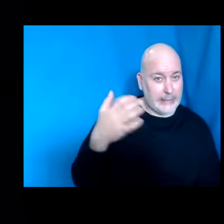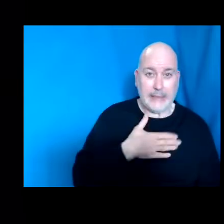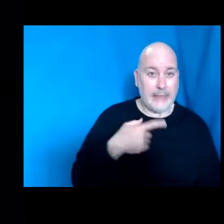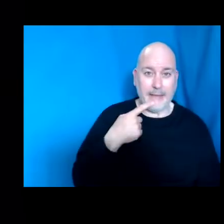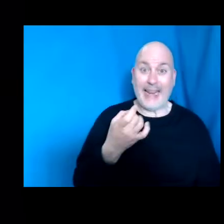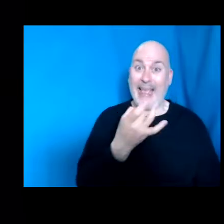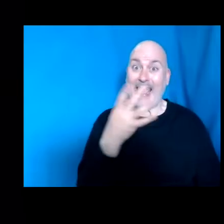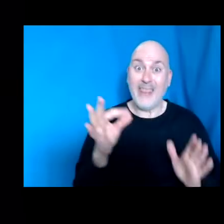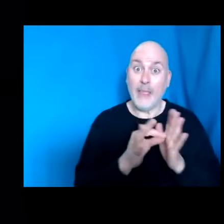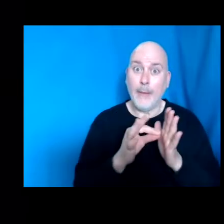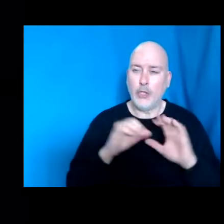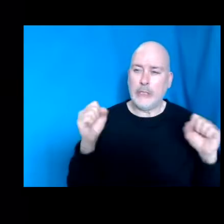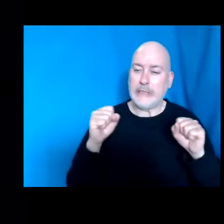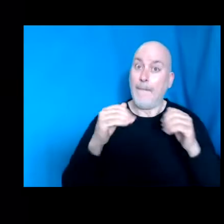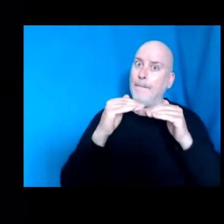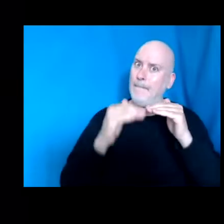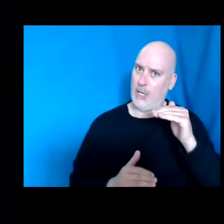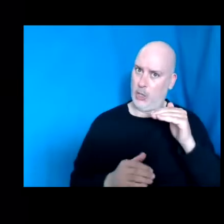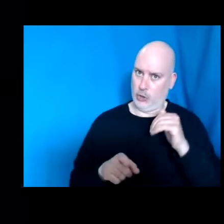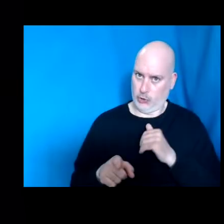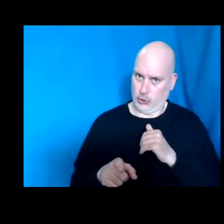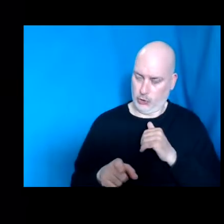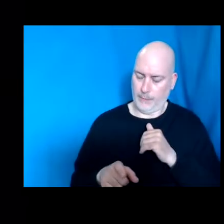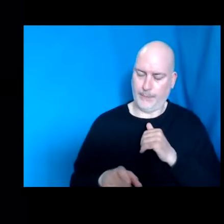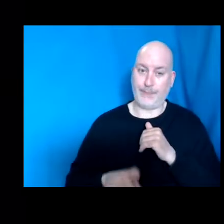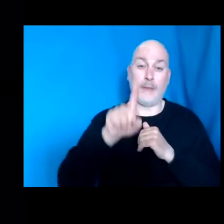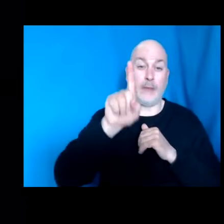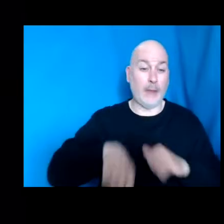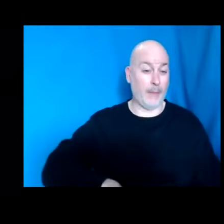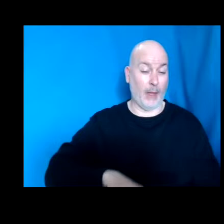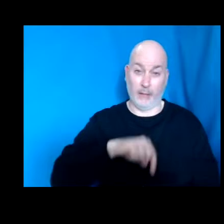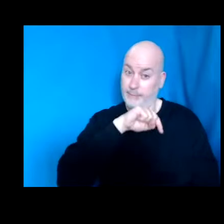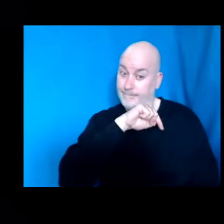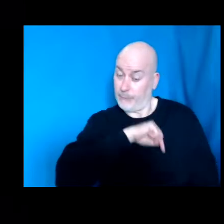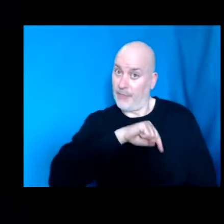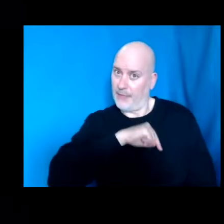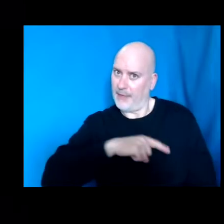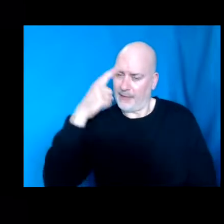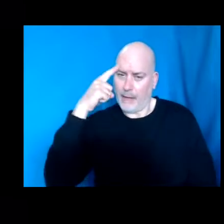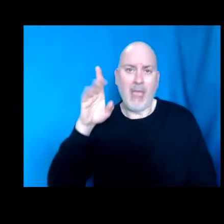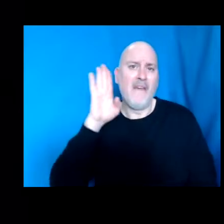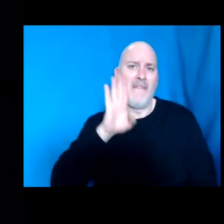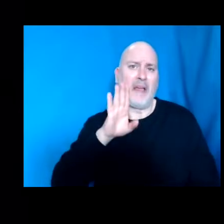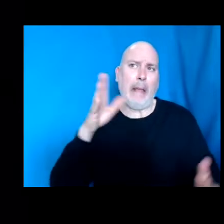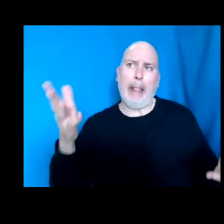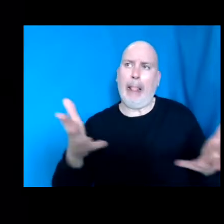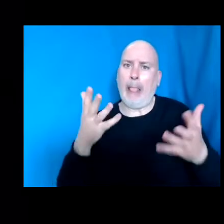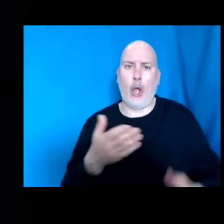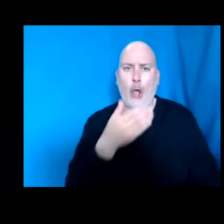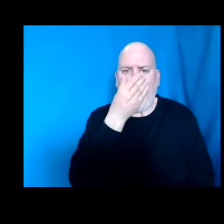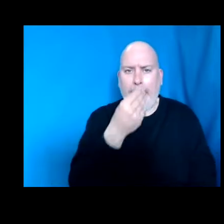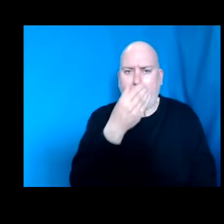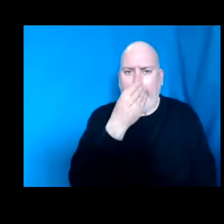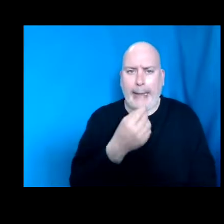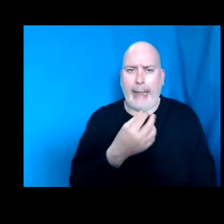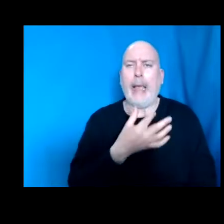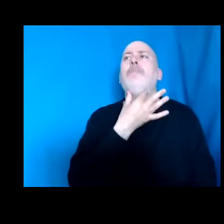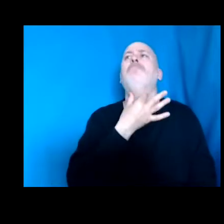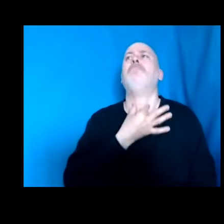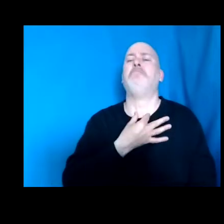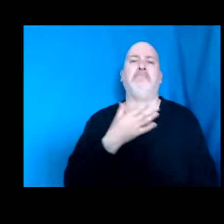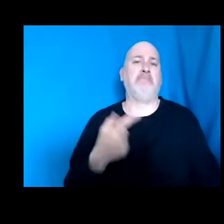15 minutos. Hay que tener en cuenta que cualquier infección, por banal que sea, como un catarro de vías altas que provoque